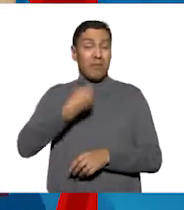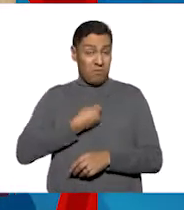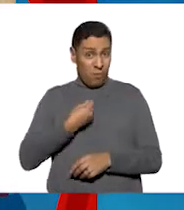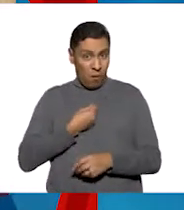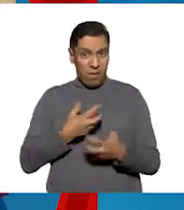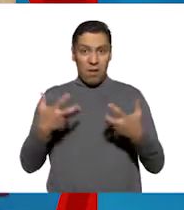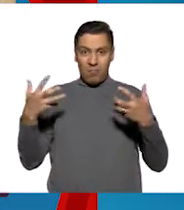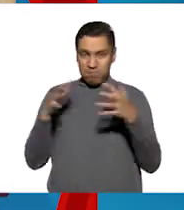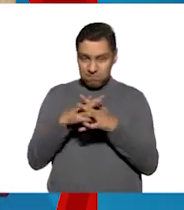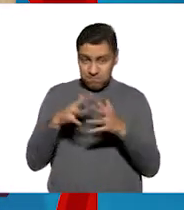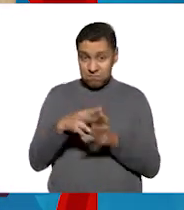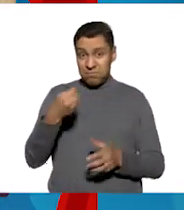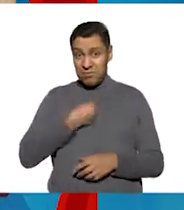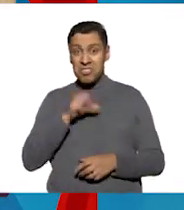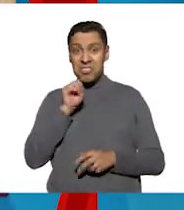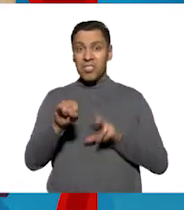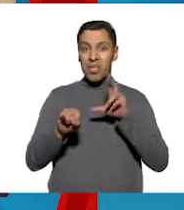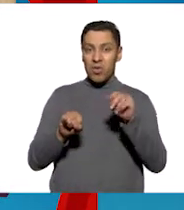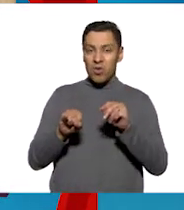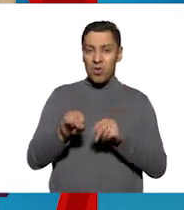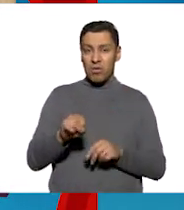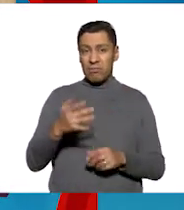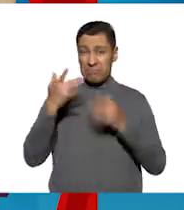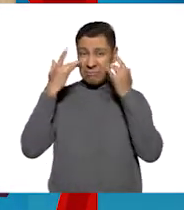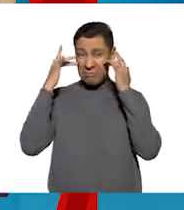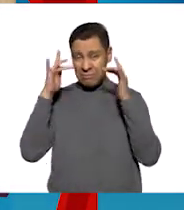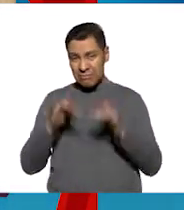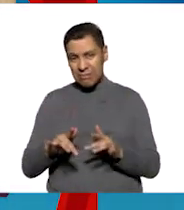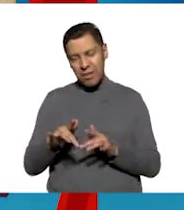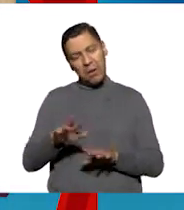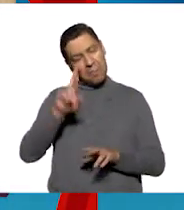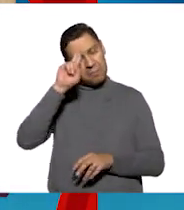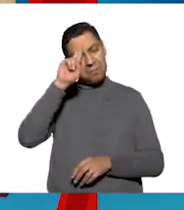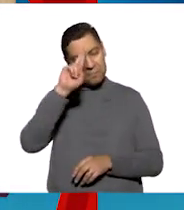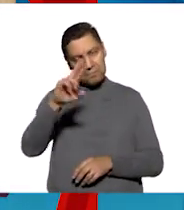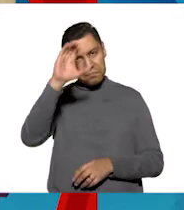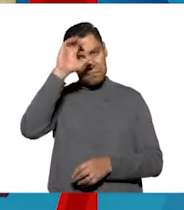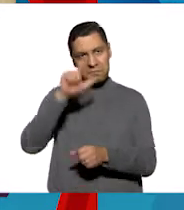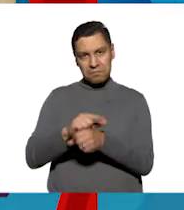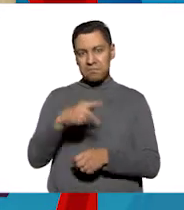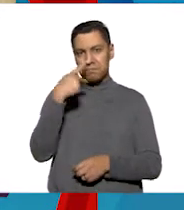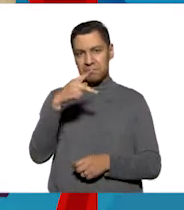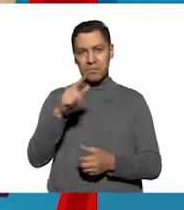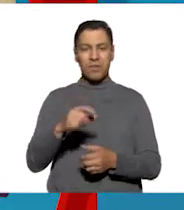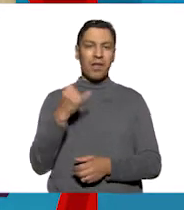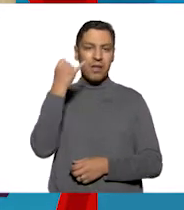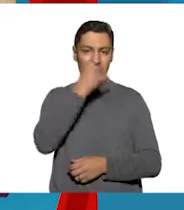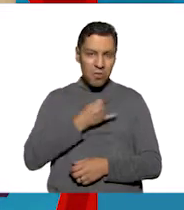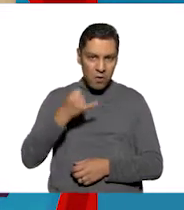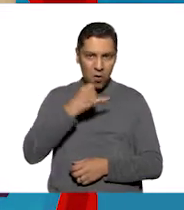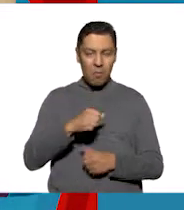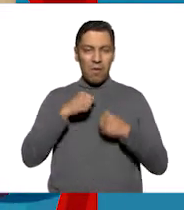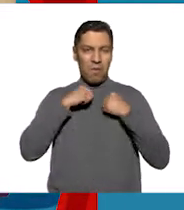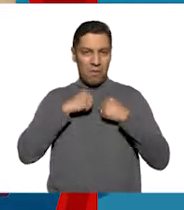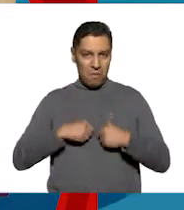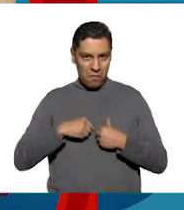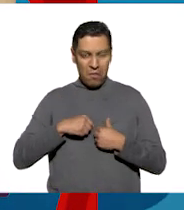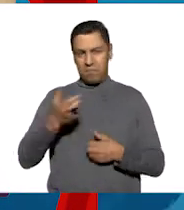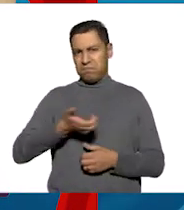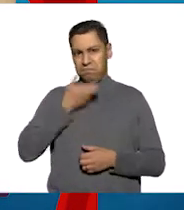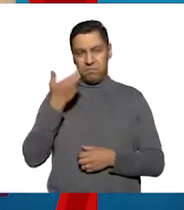se rendían, eran tratados con benevolencia y se respetaba su cultura, su lengua y su autoridad